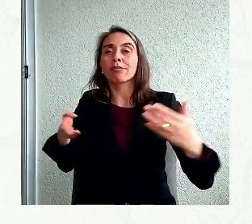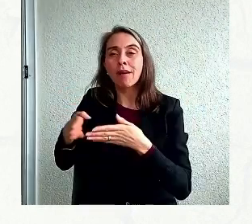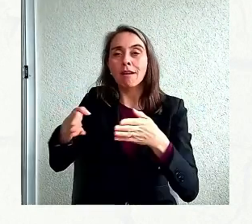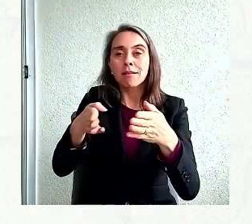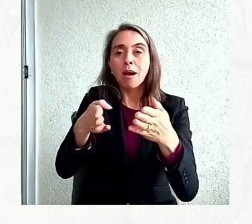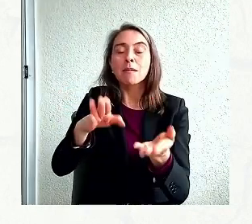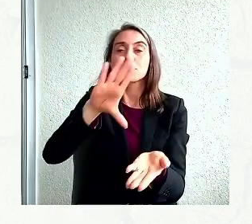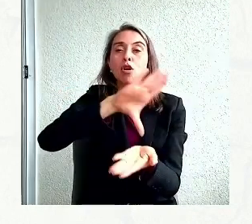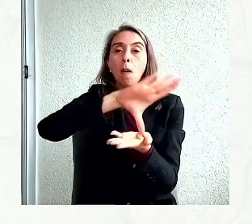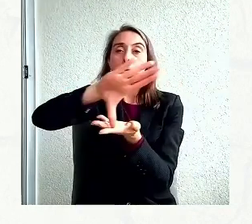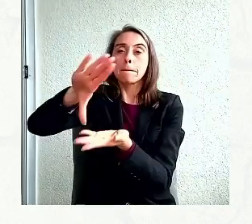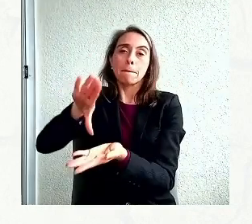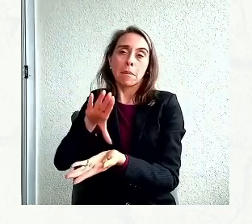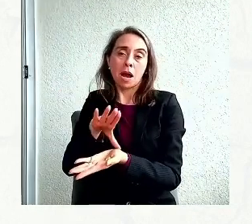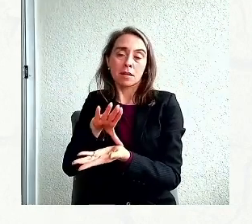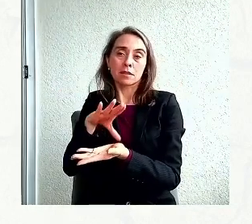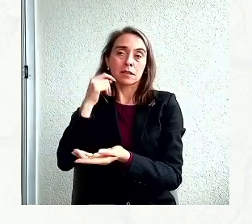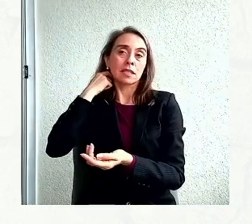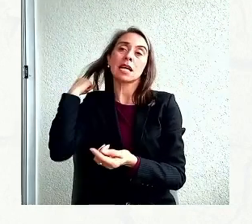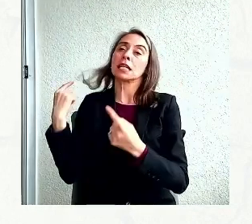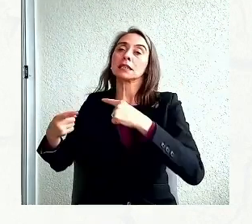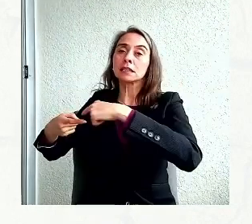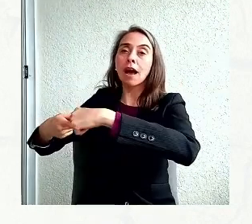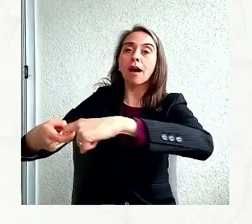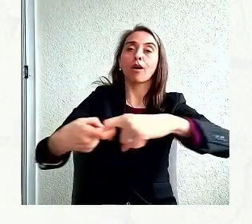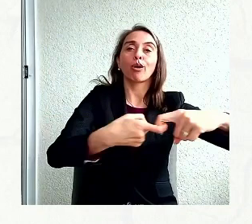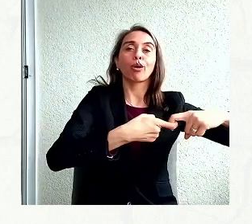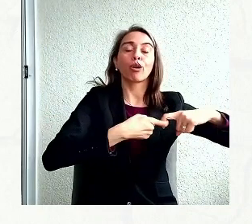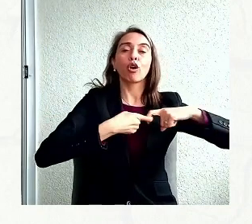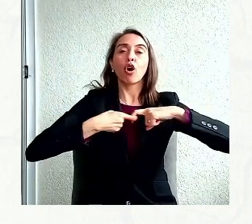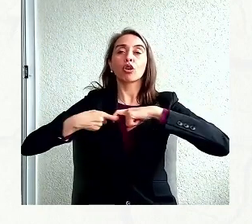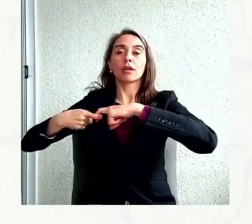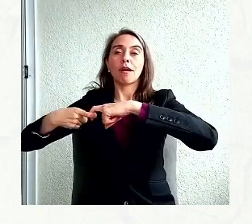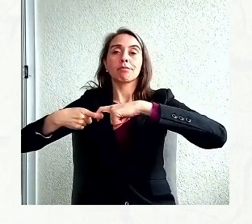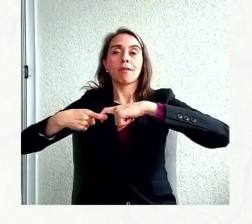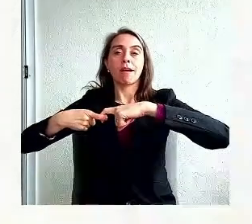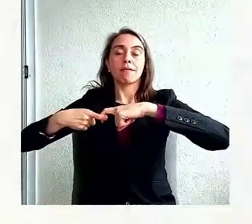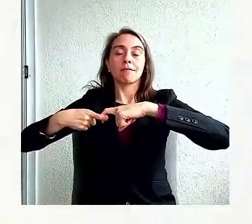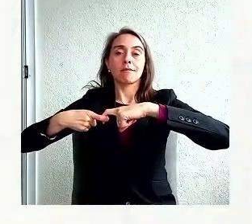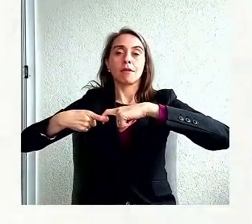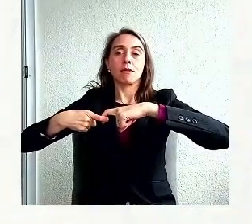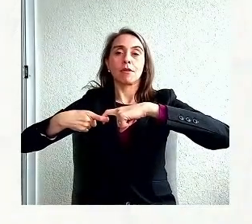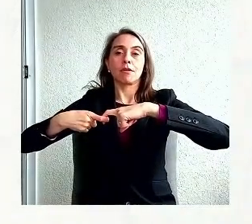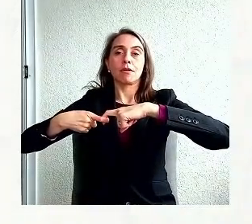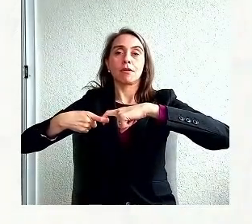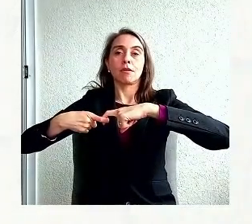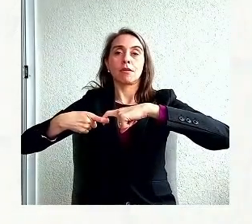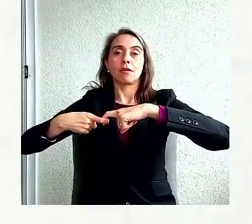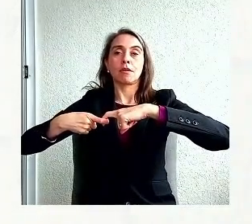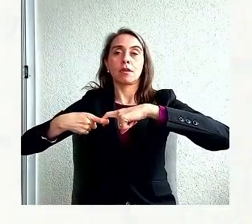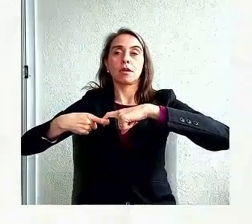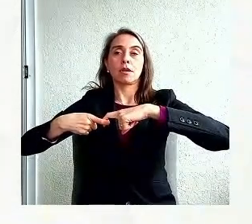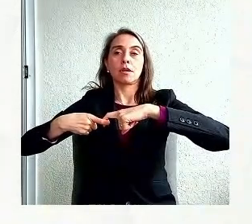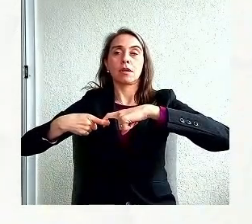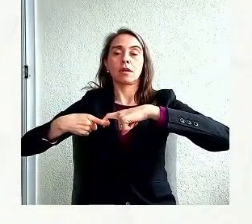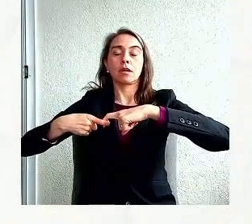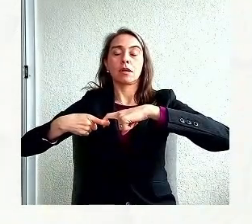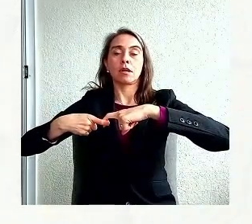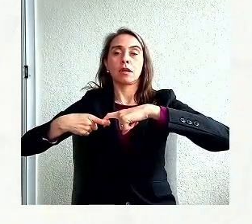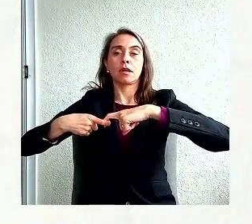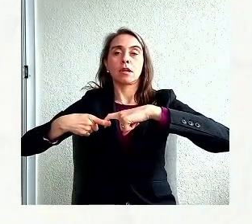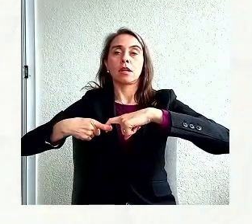la interconexión entre todos estas cambian o se adaptan